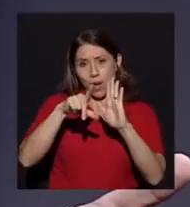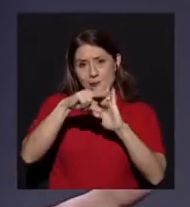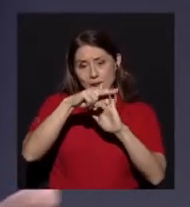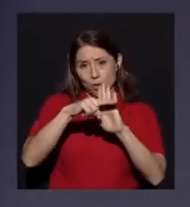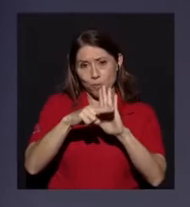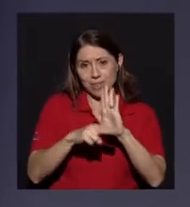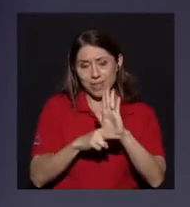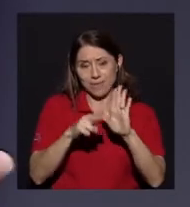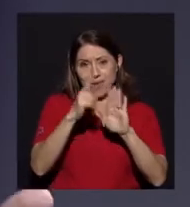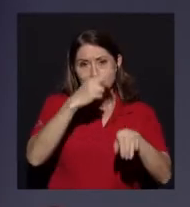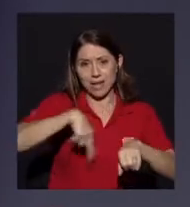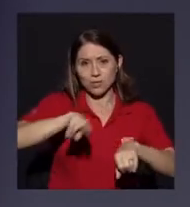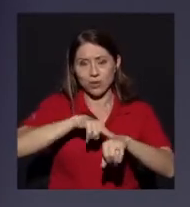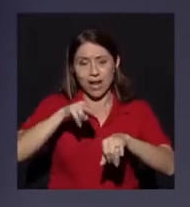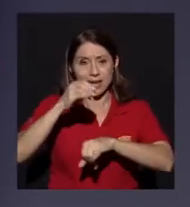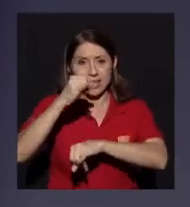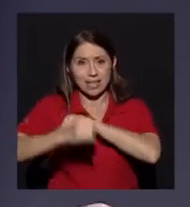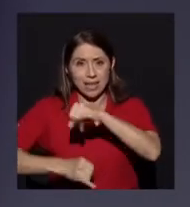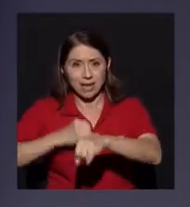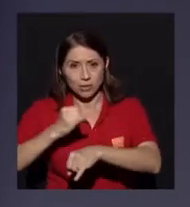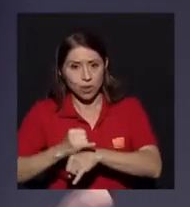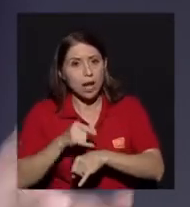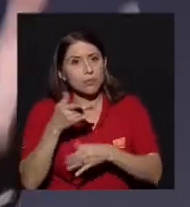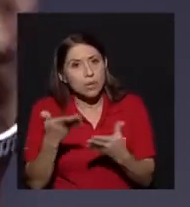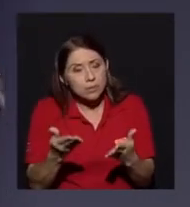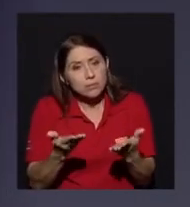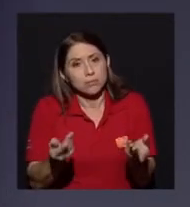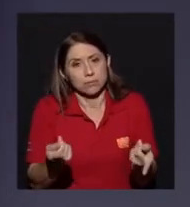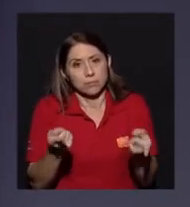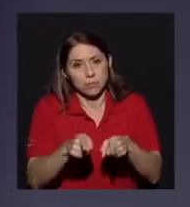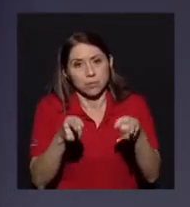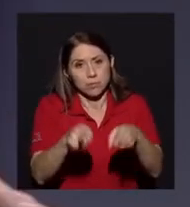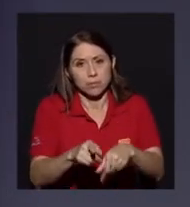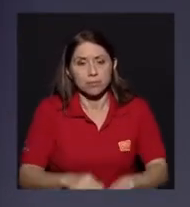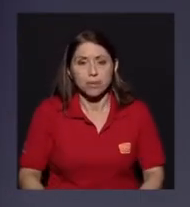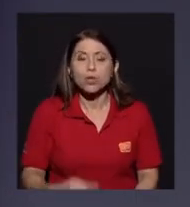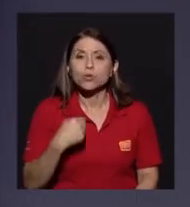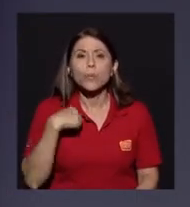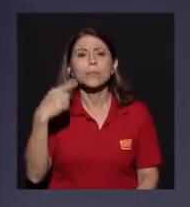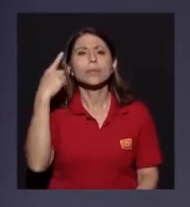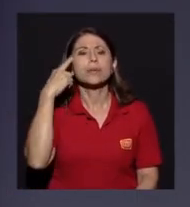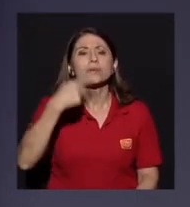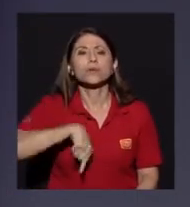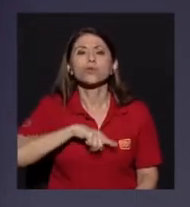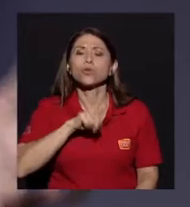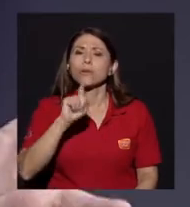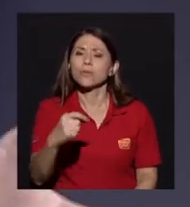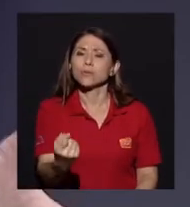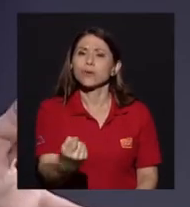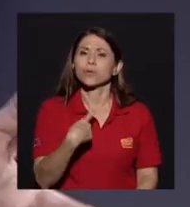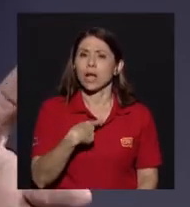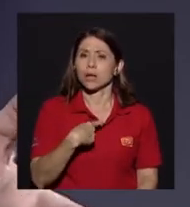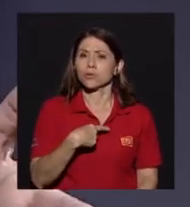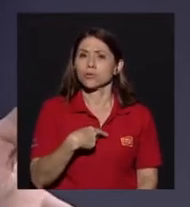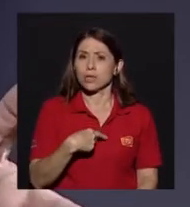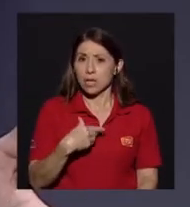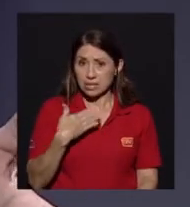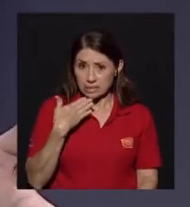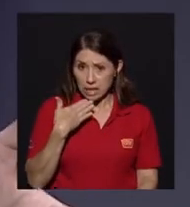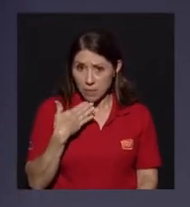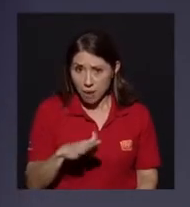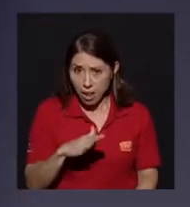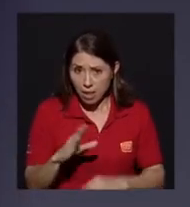internacional pues claramente eso tiene consecuencias ahora yo pienso que deberíamos preguntarnos nos parece mal que esté sancionada la